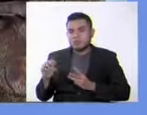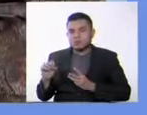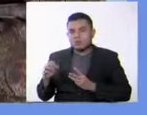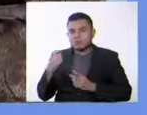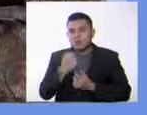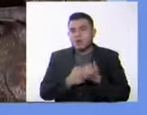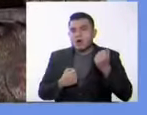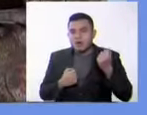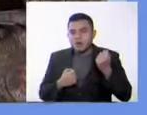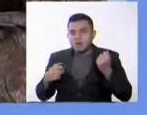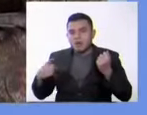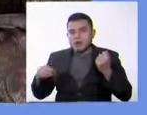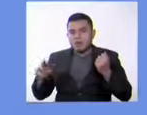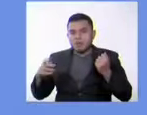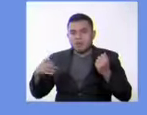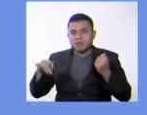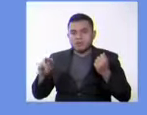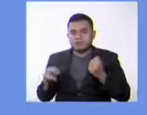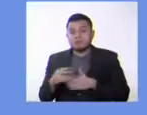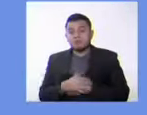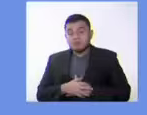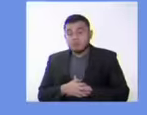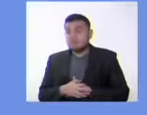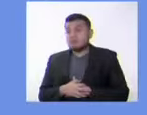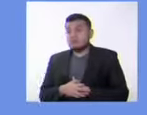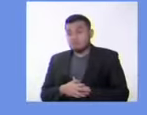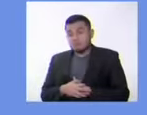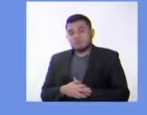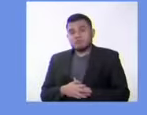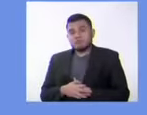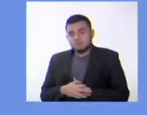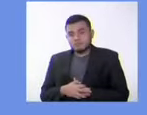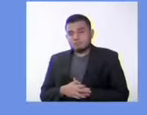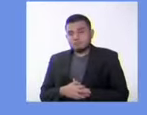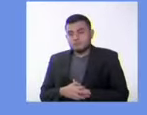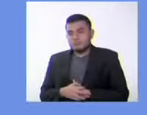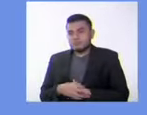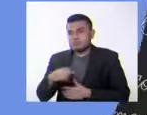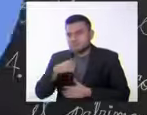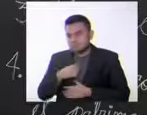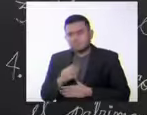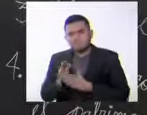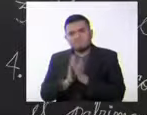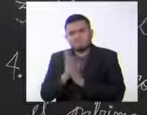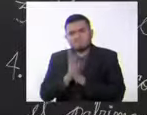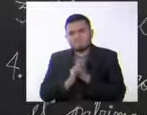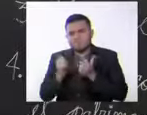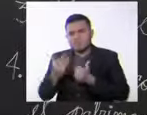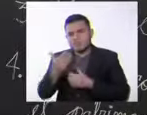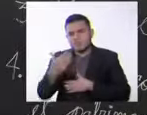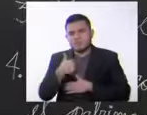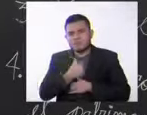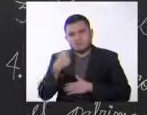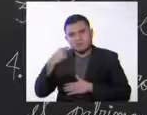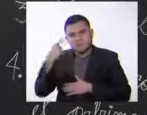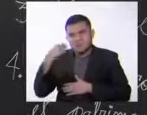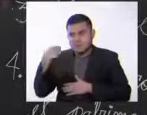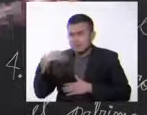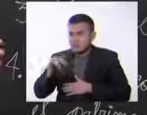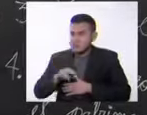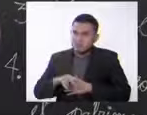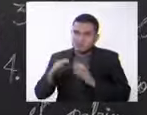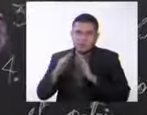en Perquín. Imagínate qué interesante. Wow. Bueno, entonces espero haberlo hecho tan bien y que nuestros amiguitos y amiguitas en casa